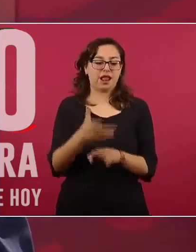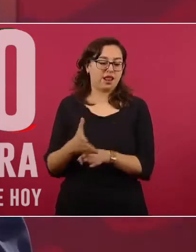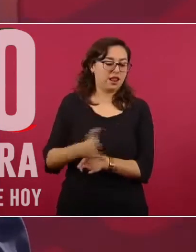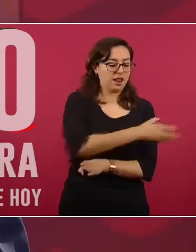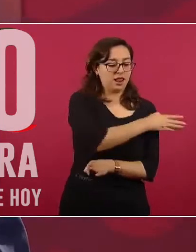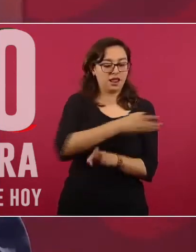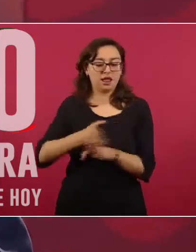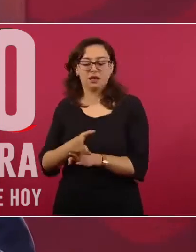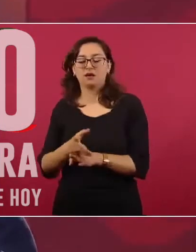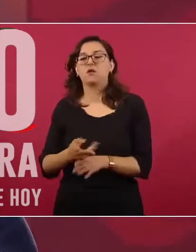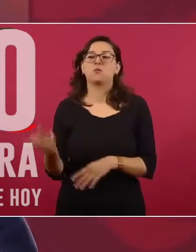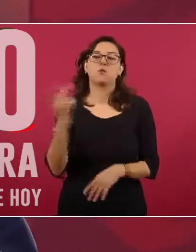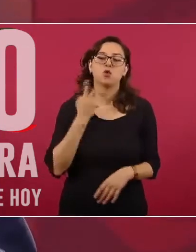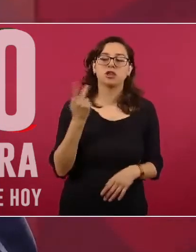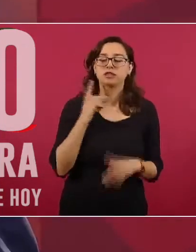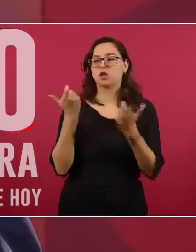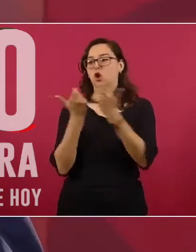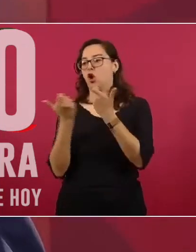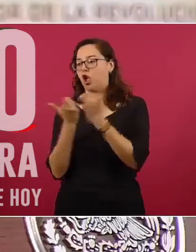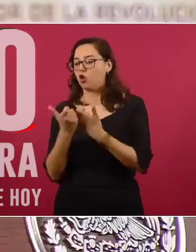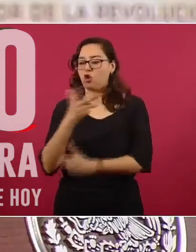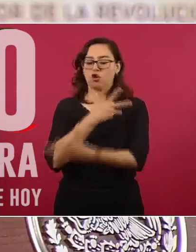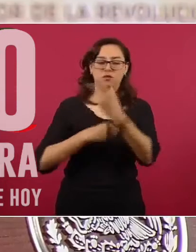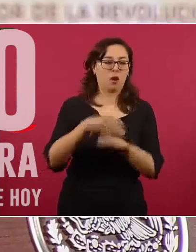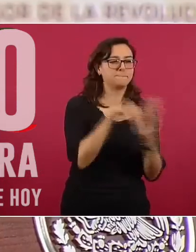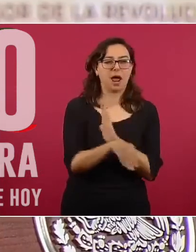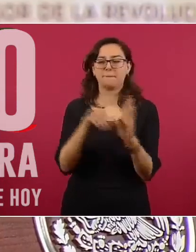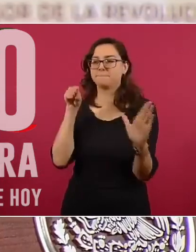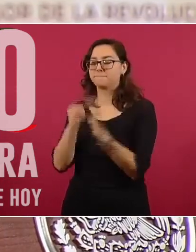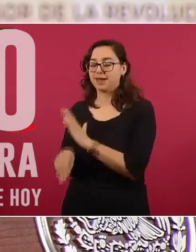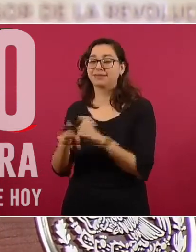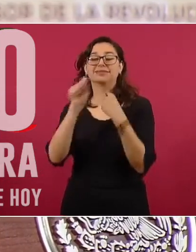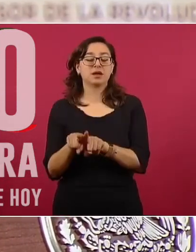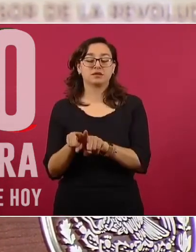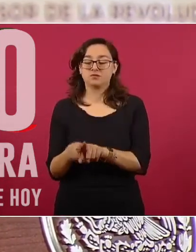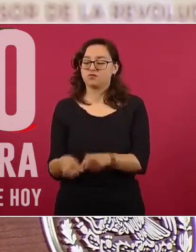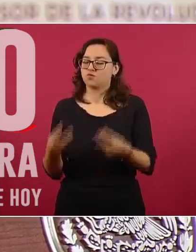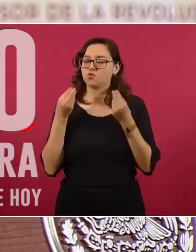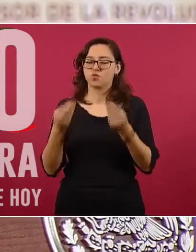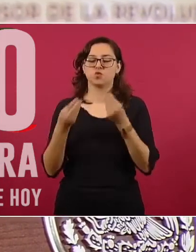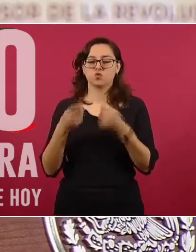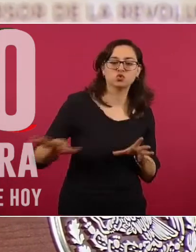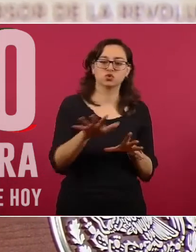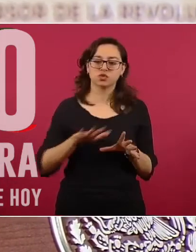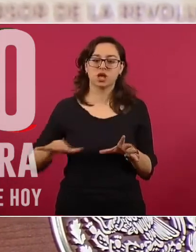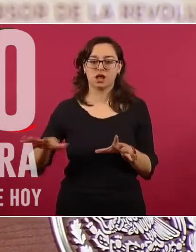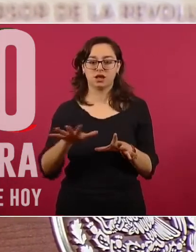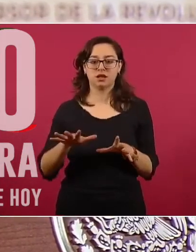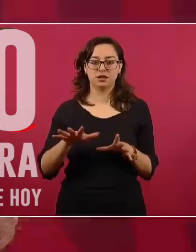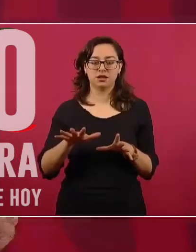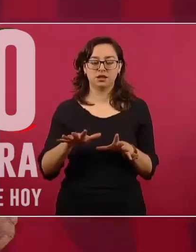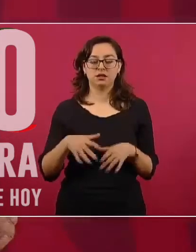lo político, en todos los órdenes de la vida pública, dañó mucho en lo social.